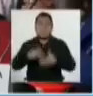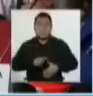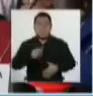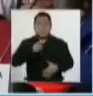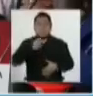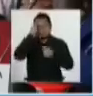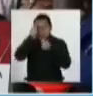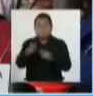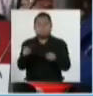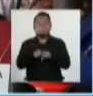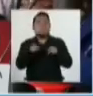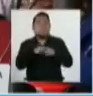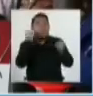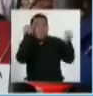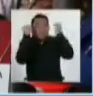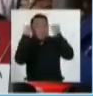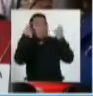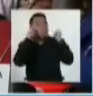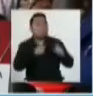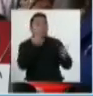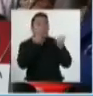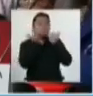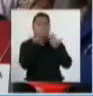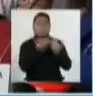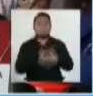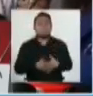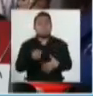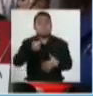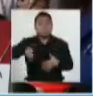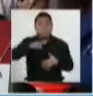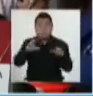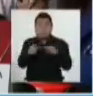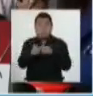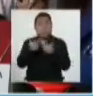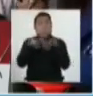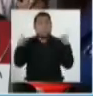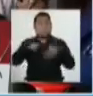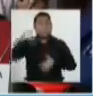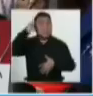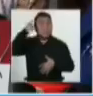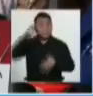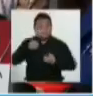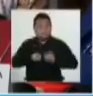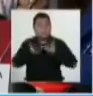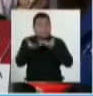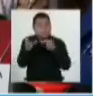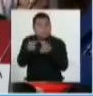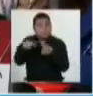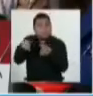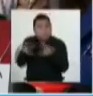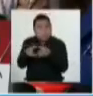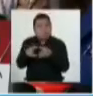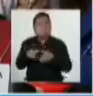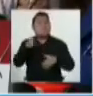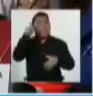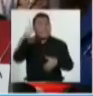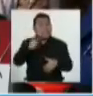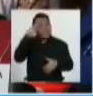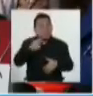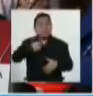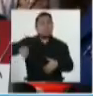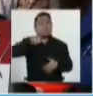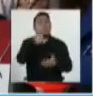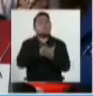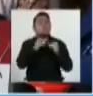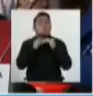no en categorías subjetivas o acordadas. Desde la Coalición de Libertad de Conciencia y Expresión, coincidimos que debemos ir juntos contra